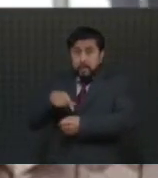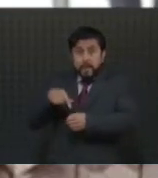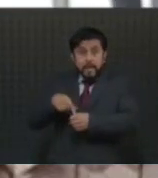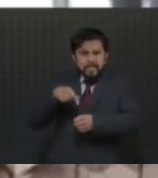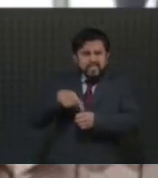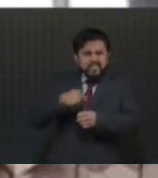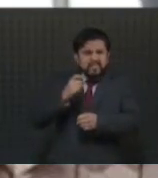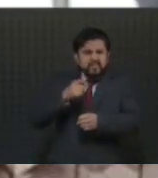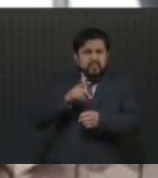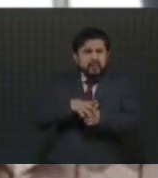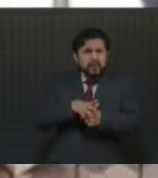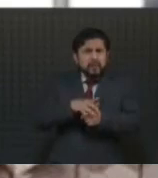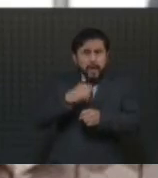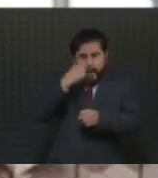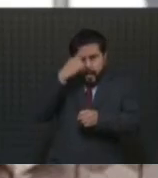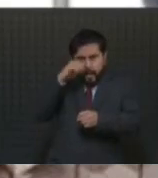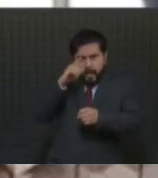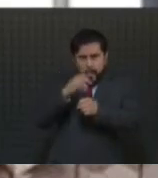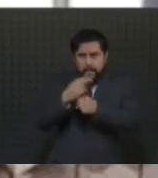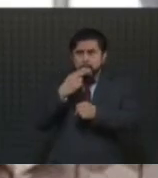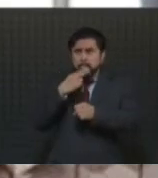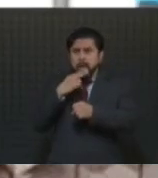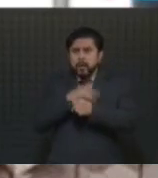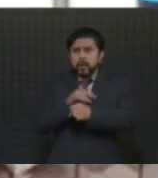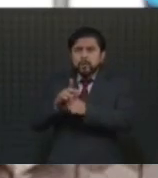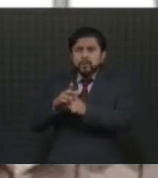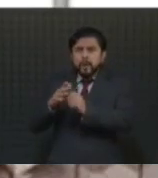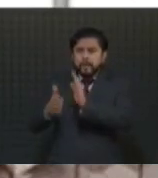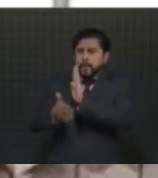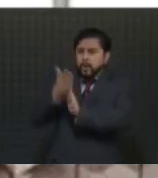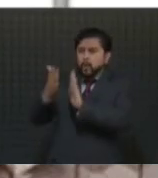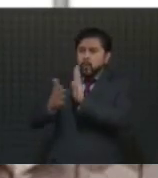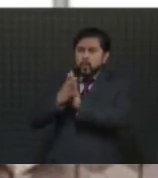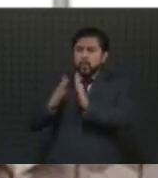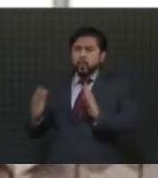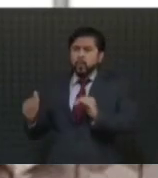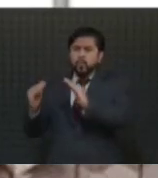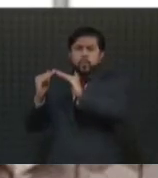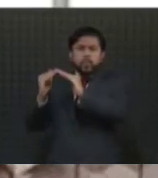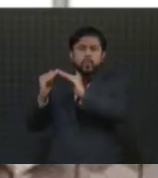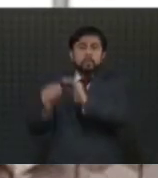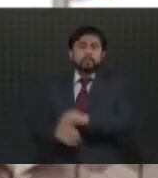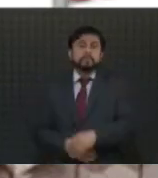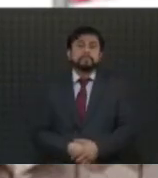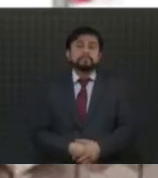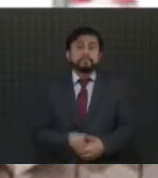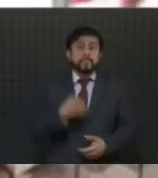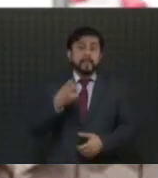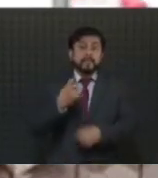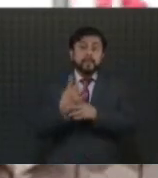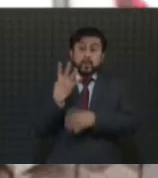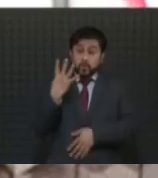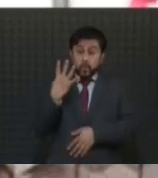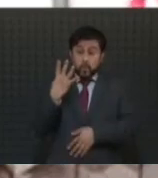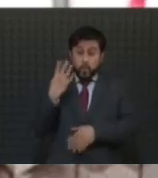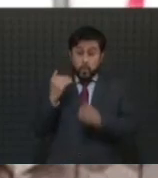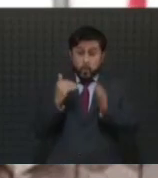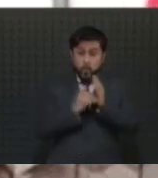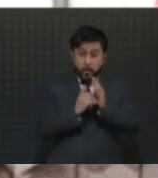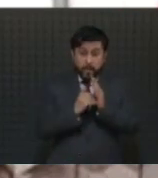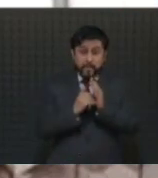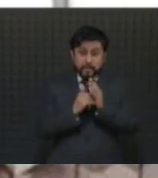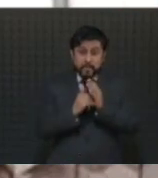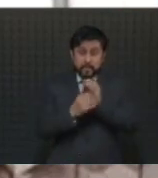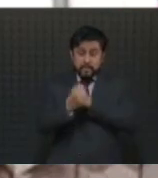esculturas, que es algo que desde hace más de 4.000 años hemos estado haciendo en México, que